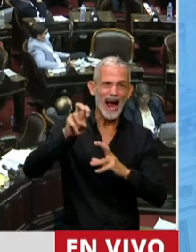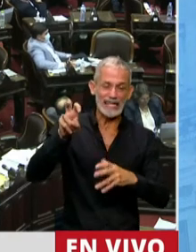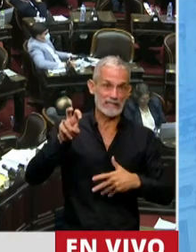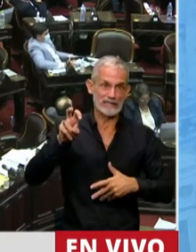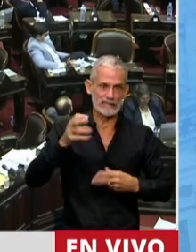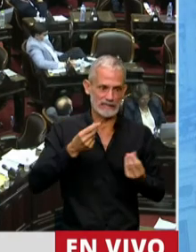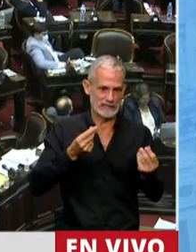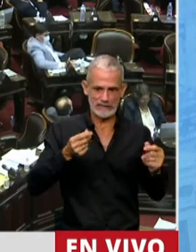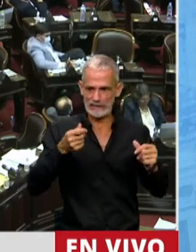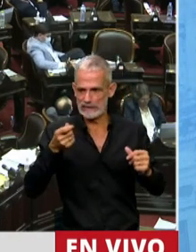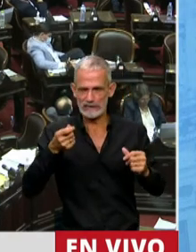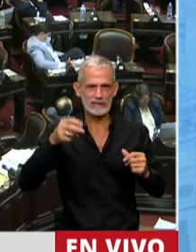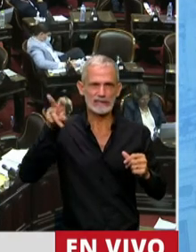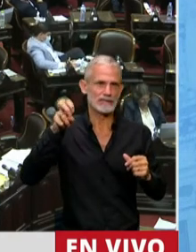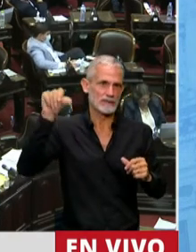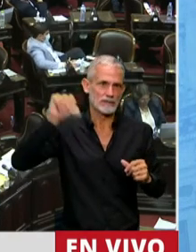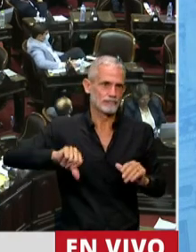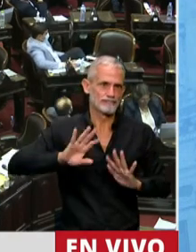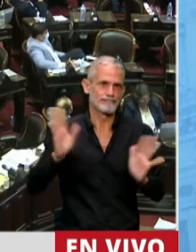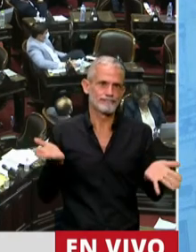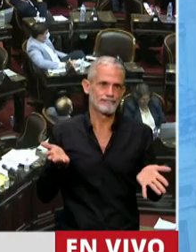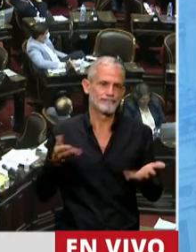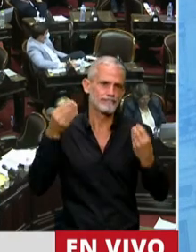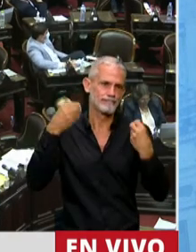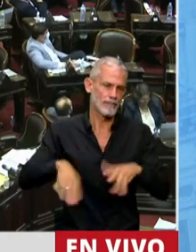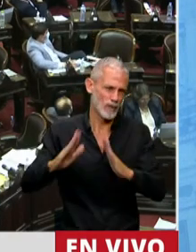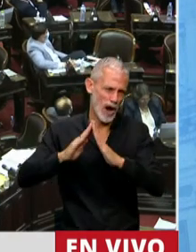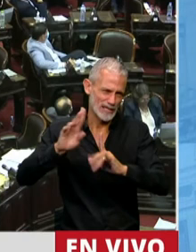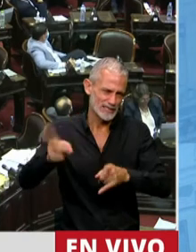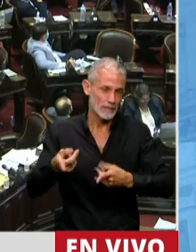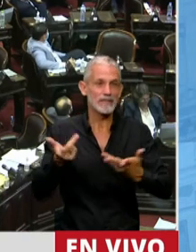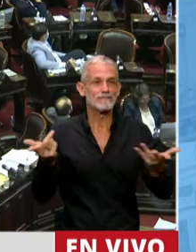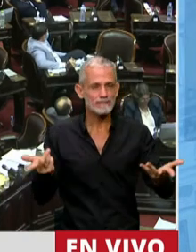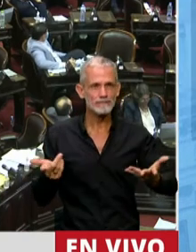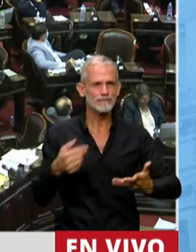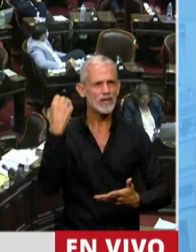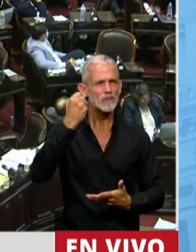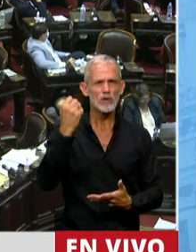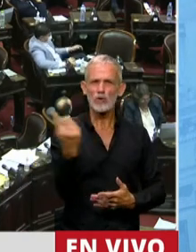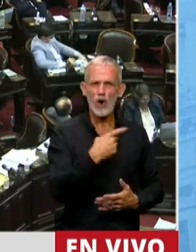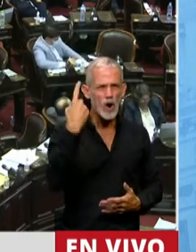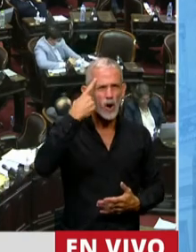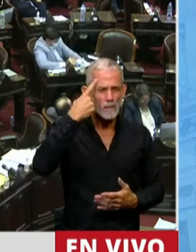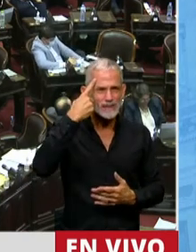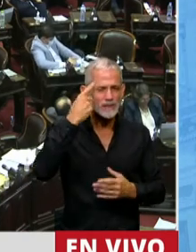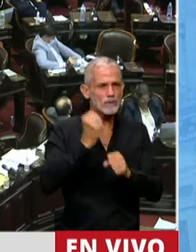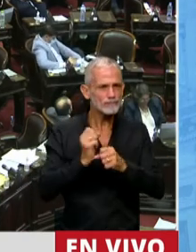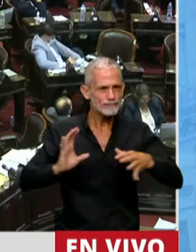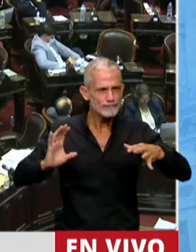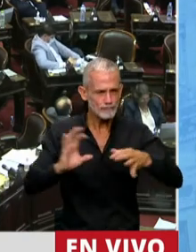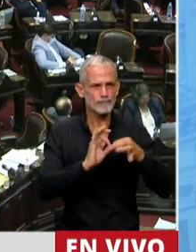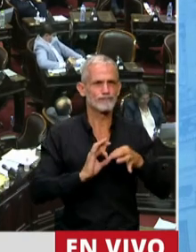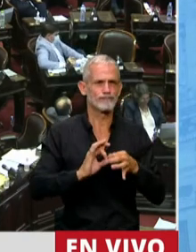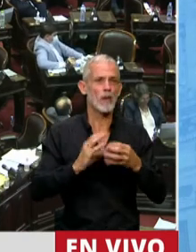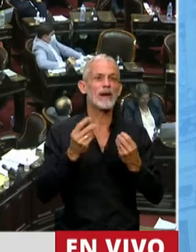porque no tenía para cubrir el costo del alquiler. Por lo tanto, creo que es importante que todos pensemos y trabajemos en forma conjunta